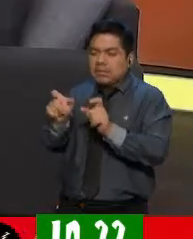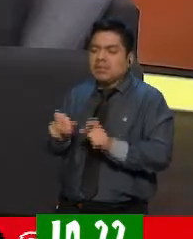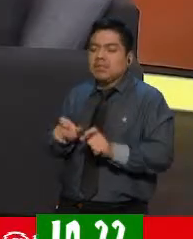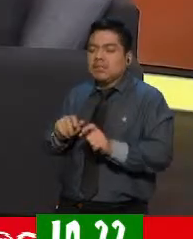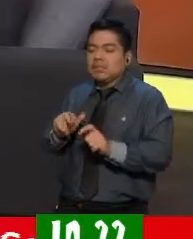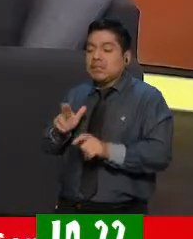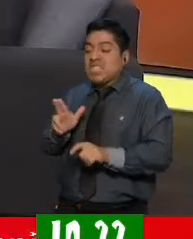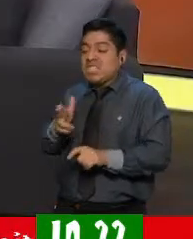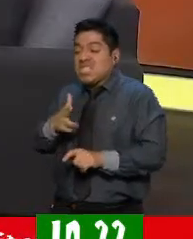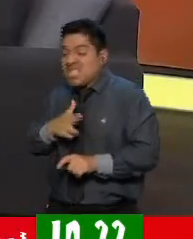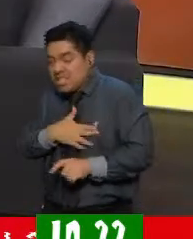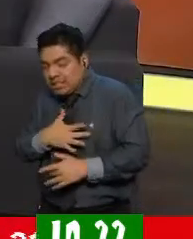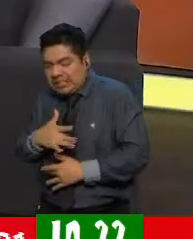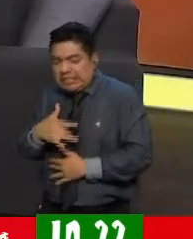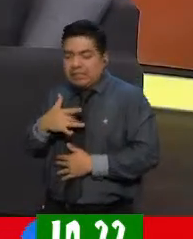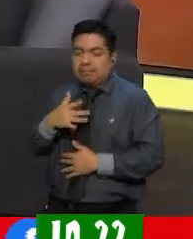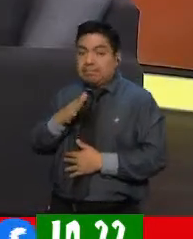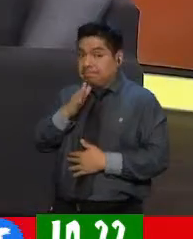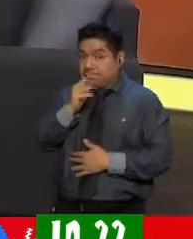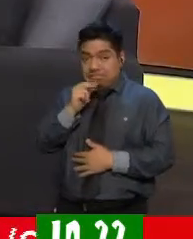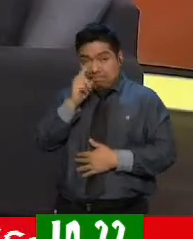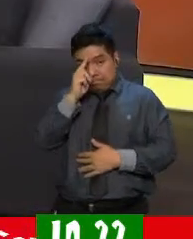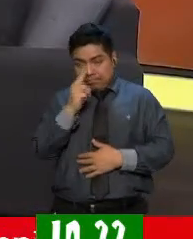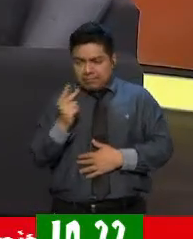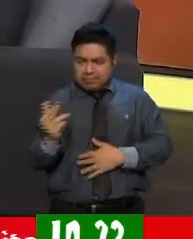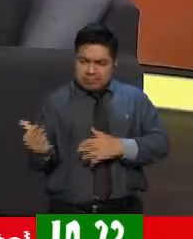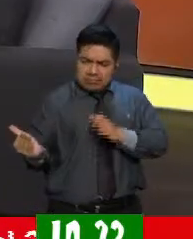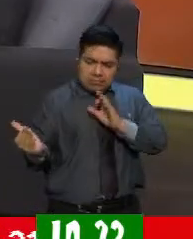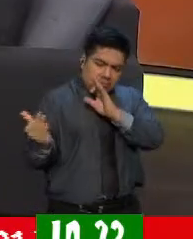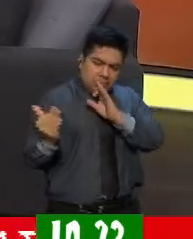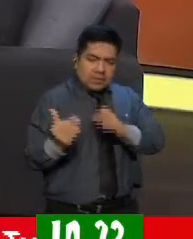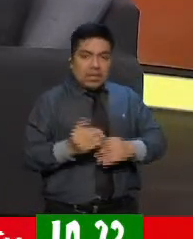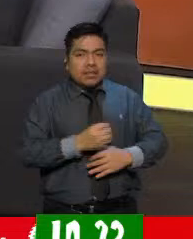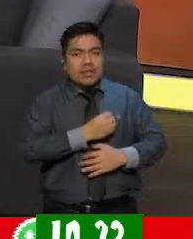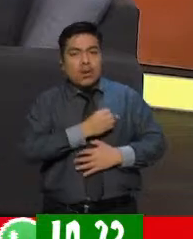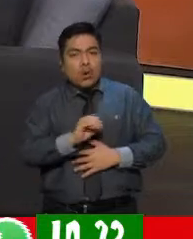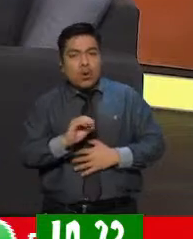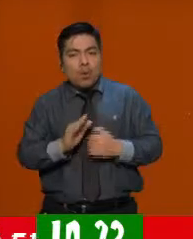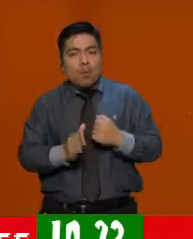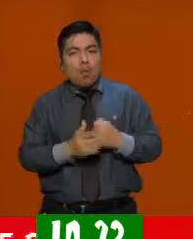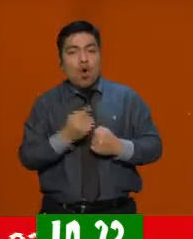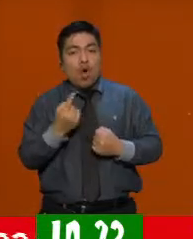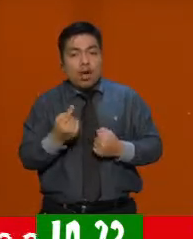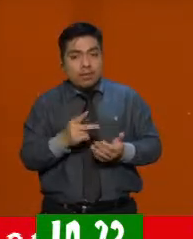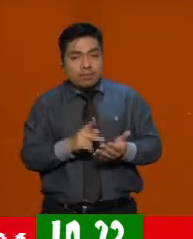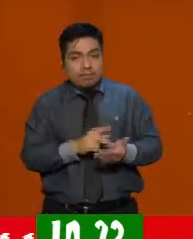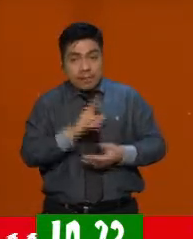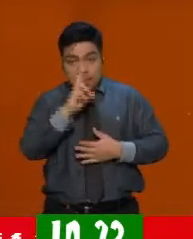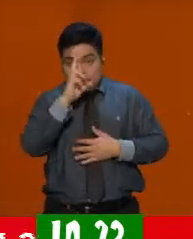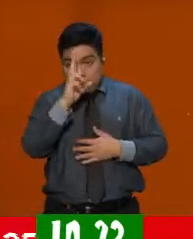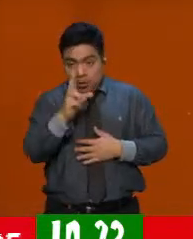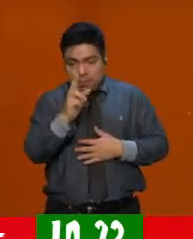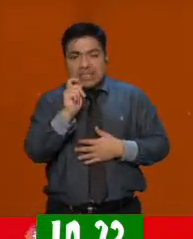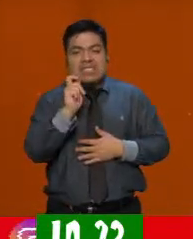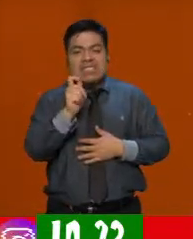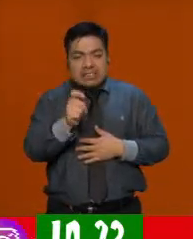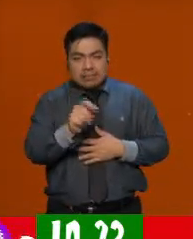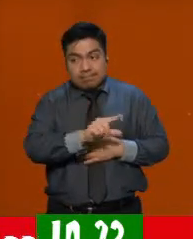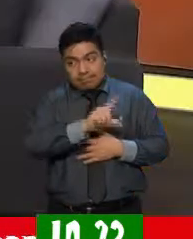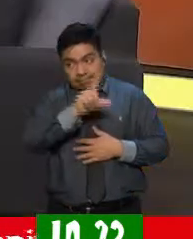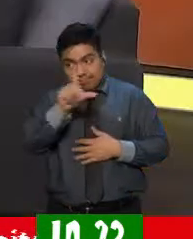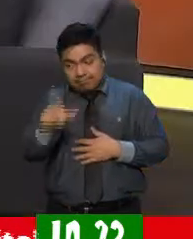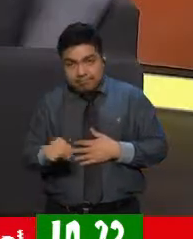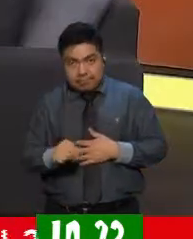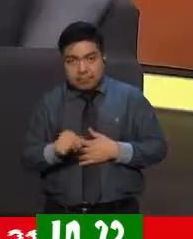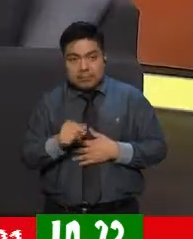puede prohibir. Lo que tenemos que hacer es hacer frente a ese discurso de odio, porque, de nuevo, ¿no? Porque prohibirlo sería que al rato una persona,